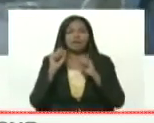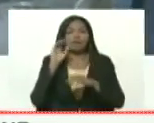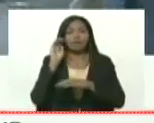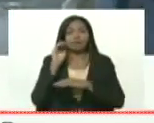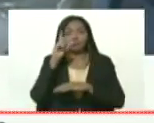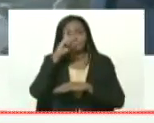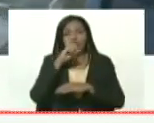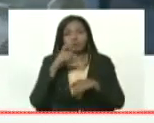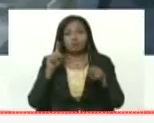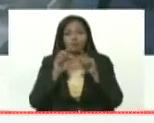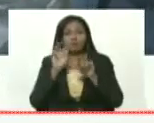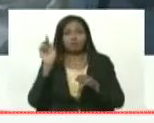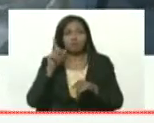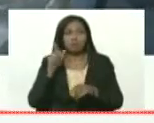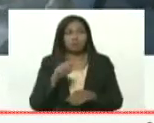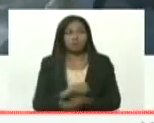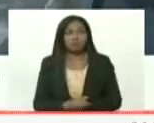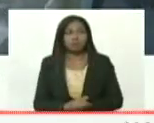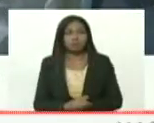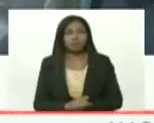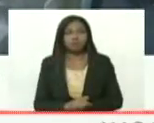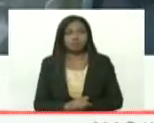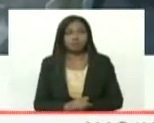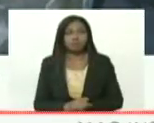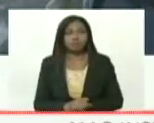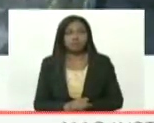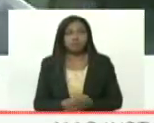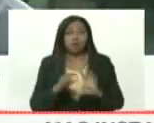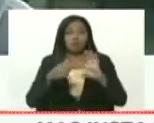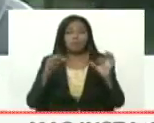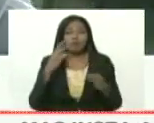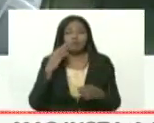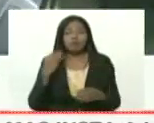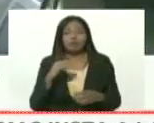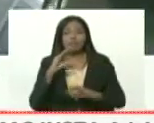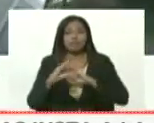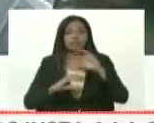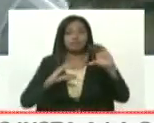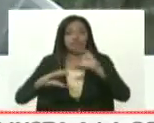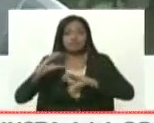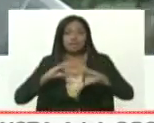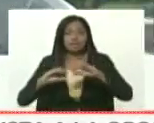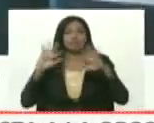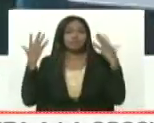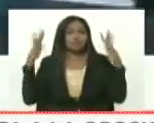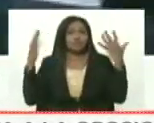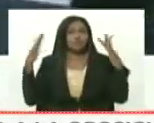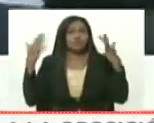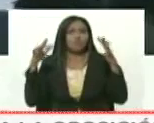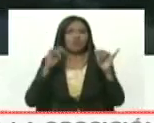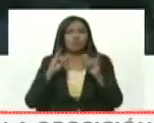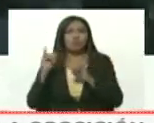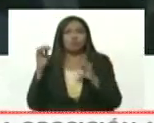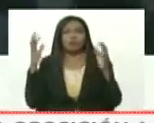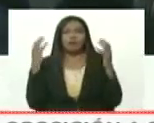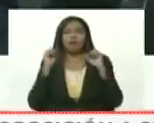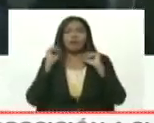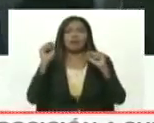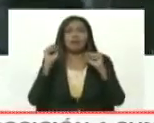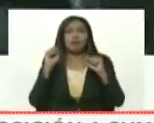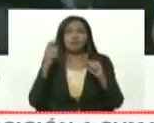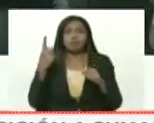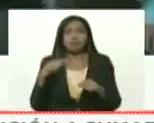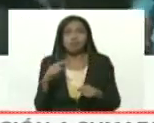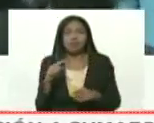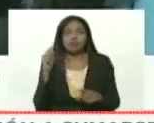años las Olimpiadas Juveniles de Ciencia. Excelente, Malo. Un aplauso a estos muchachos que ganaron. Y que ya